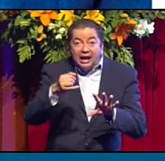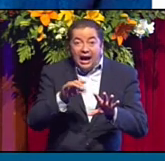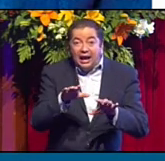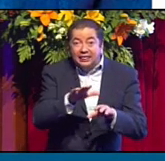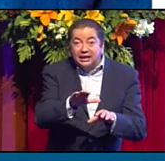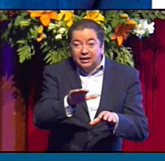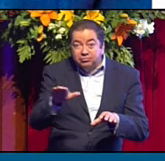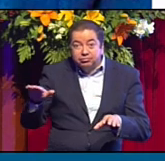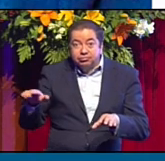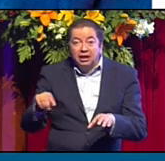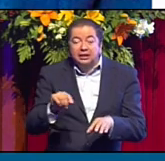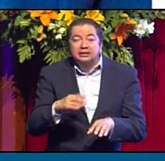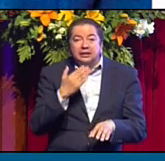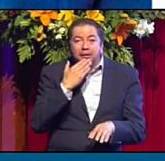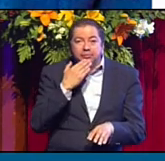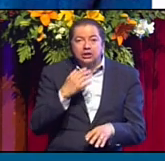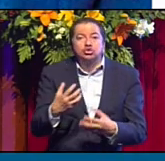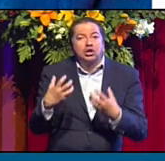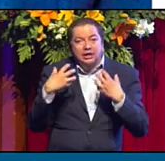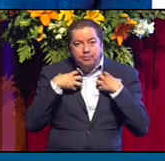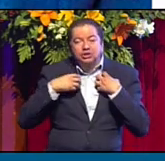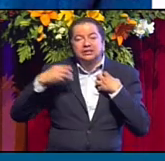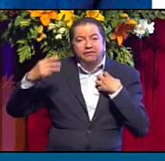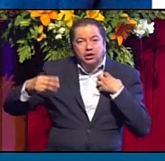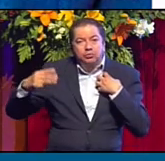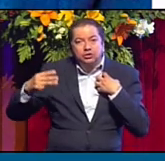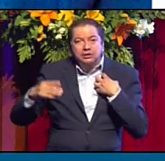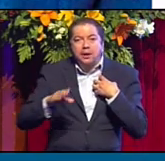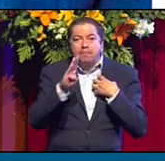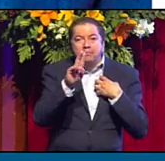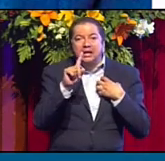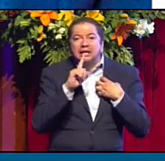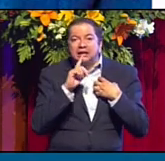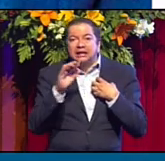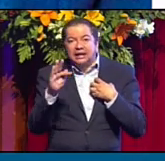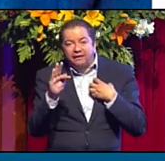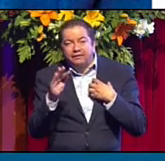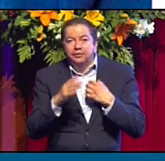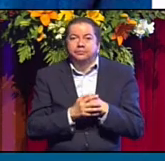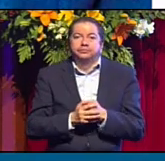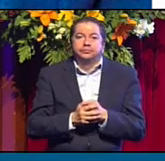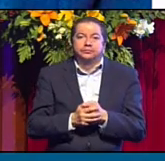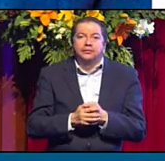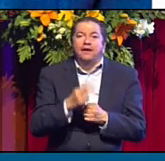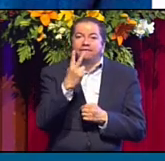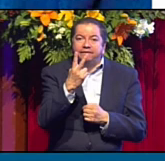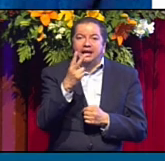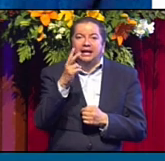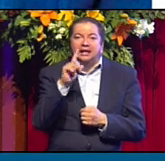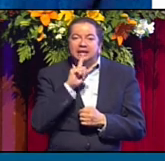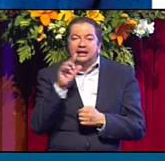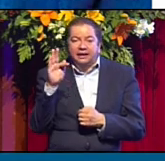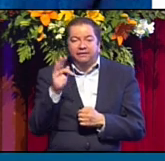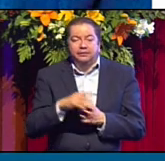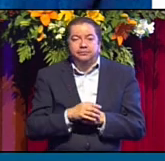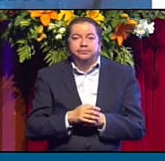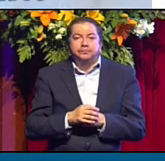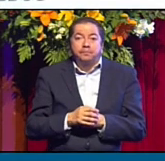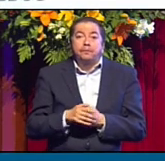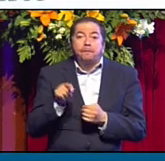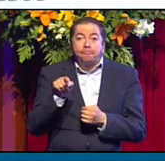infantiles también son responsabilidad del municipio, los BTF, los vía transferencia, y de los cuales podemos sentir